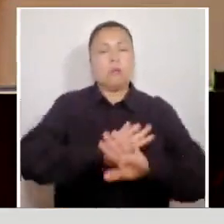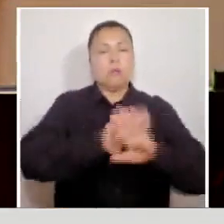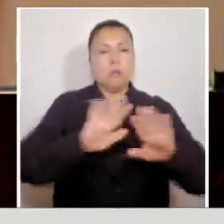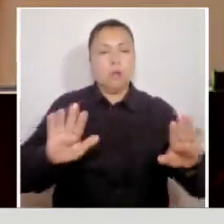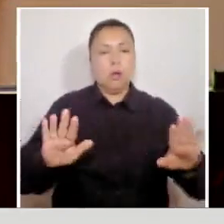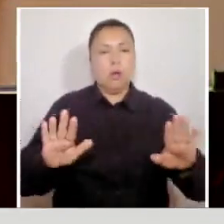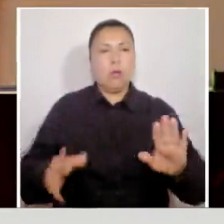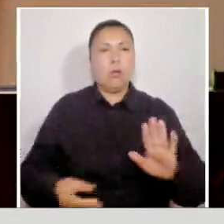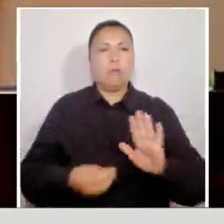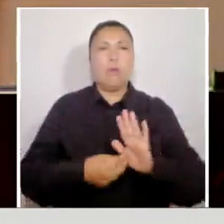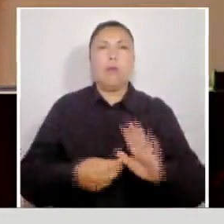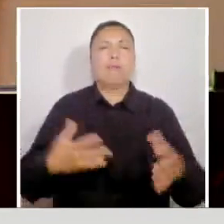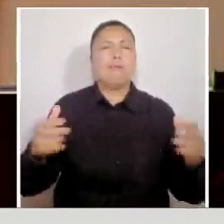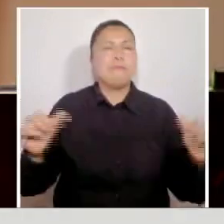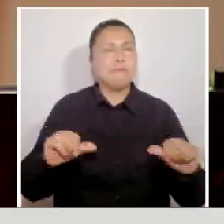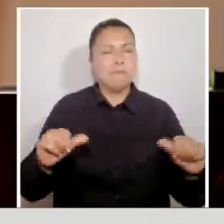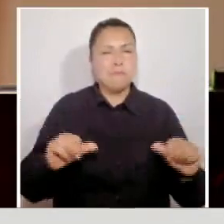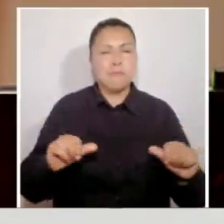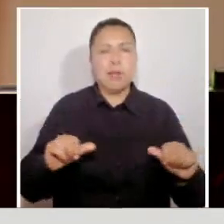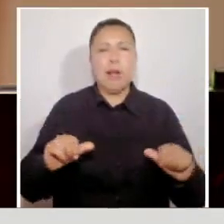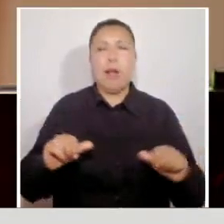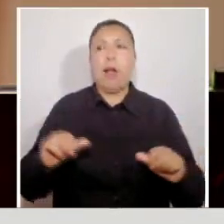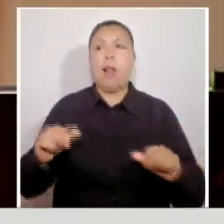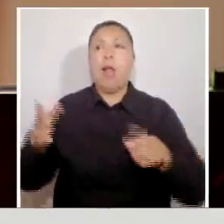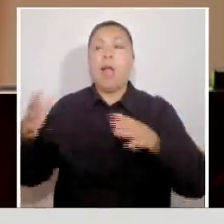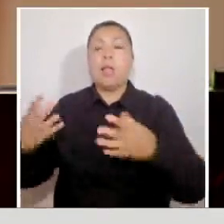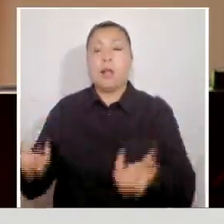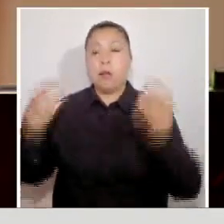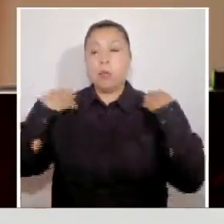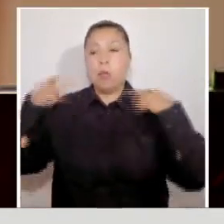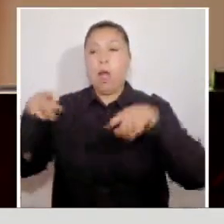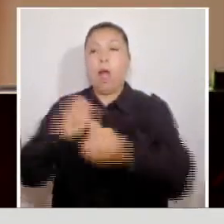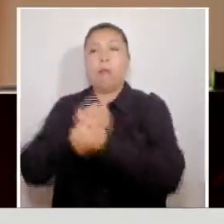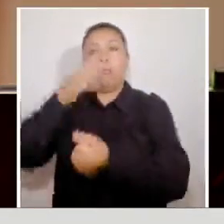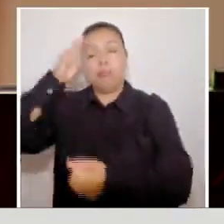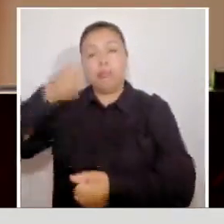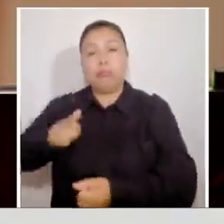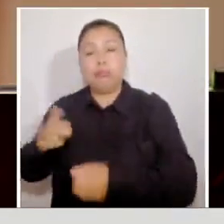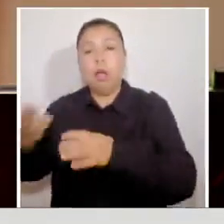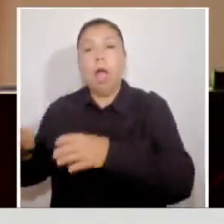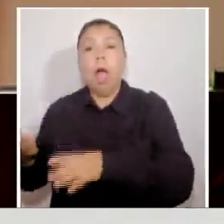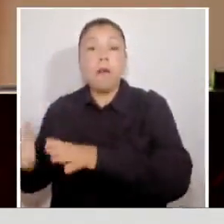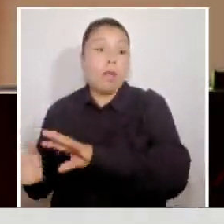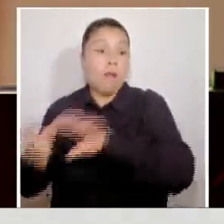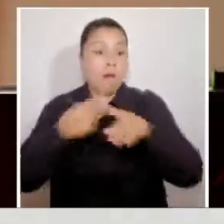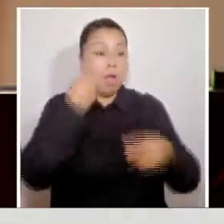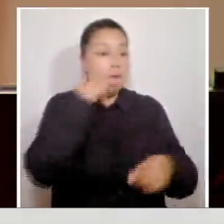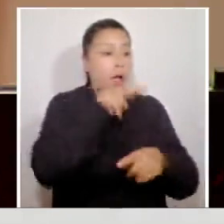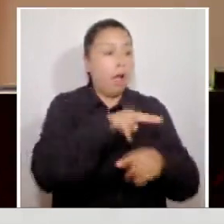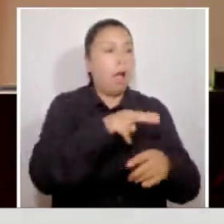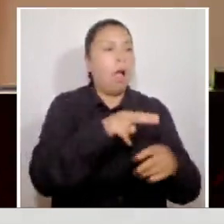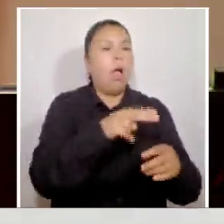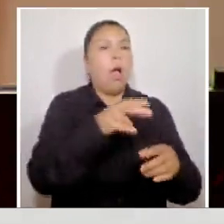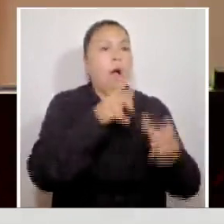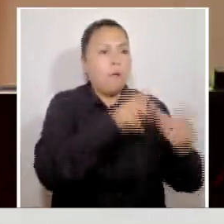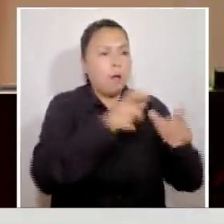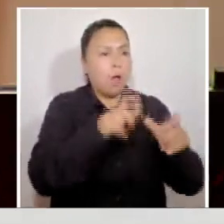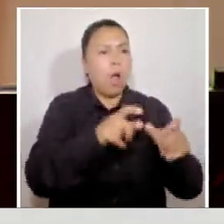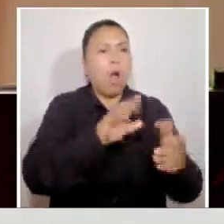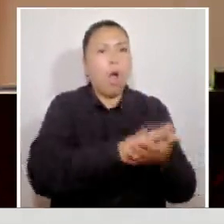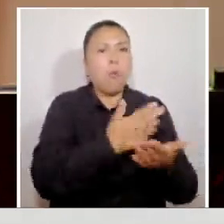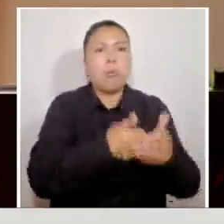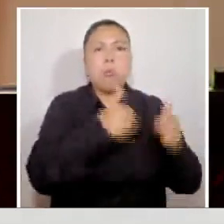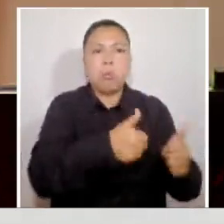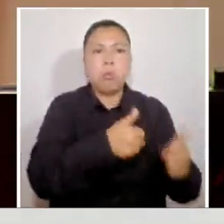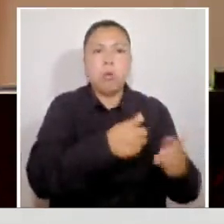ridículo que destinar agentes del Estado militares o policías a ir a fiscalizar a sanos deportistas a que les cobran a estos